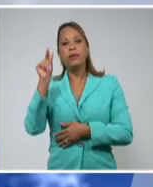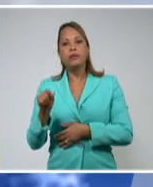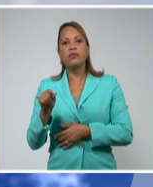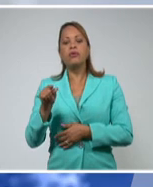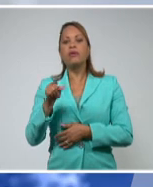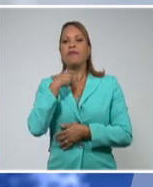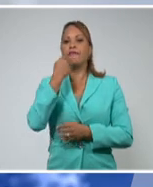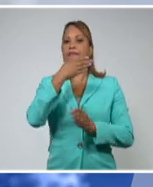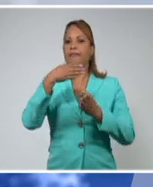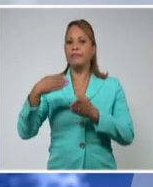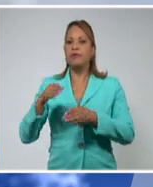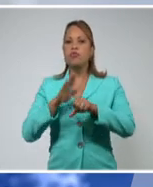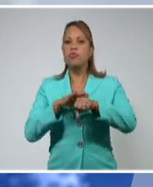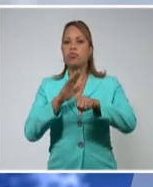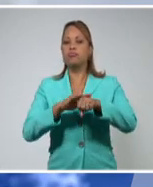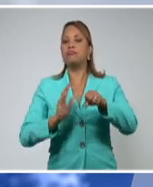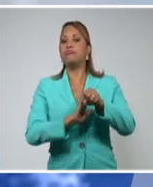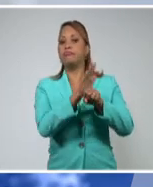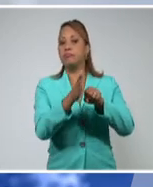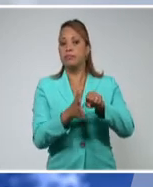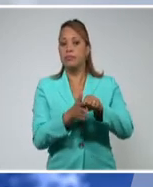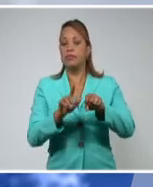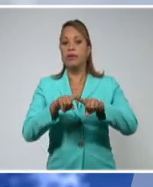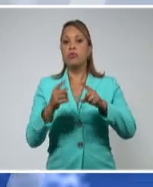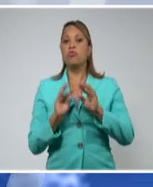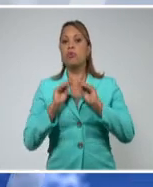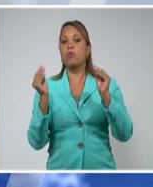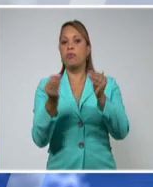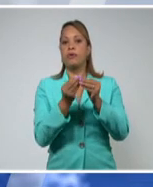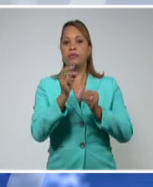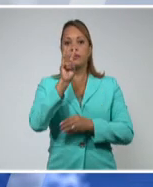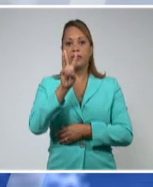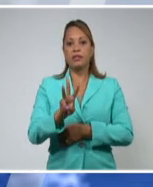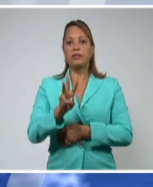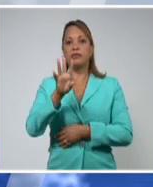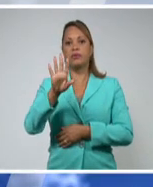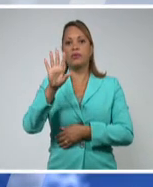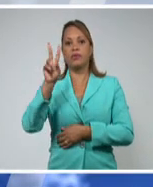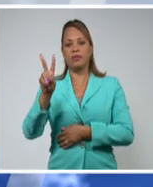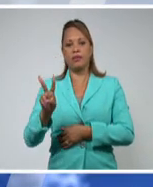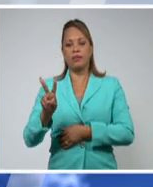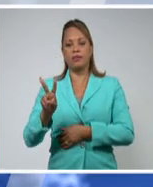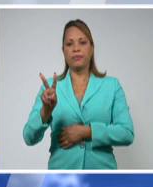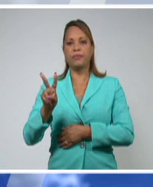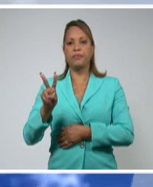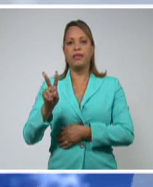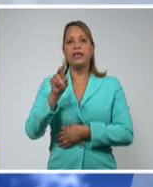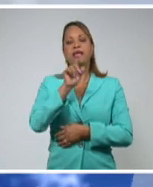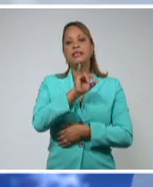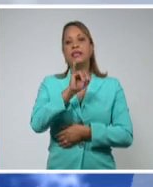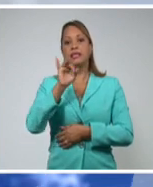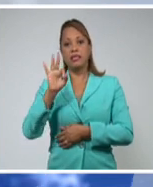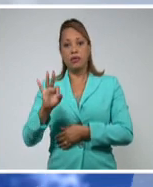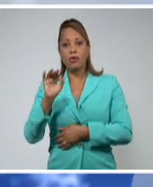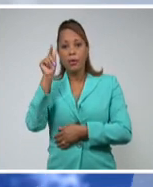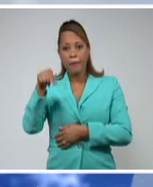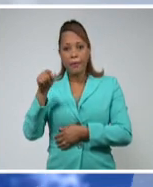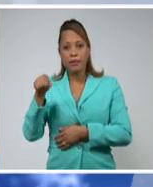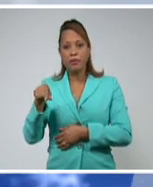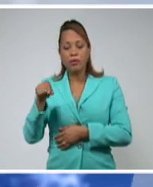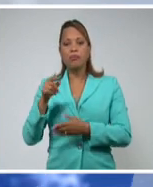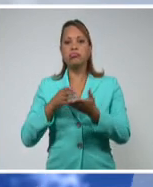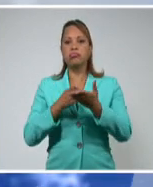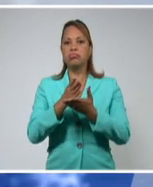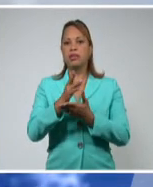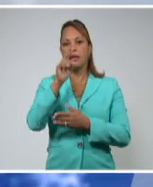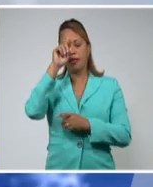ayer a consecuencia de la enfermedad para un acumulado de 352 68 pacientes se encuentran en las